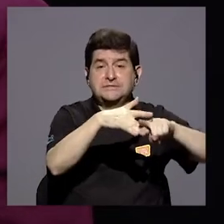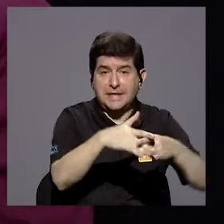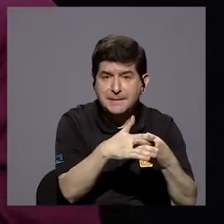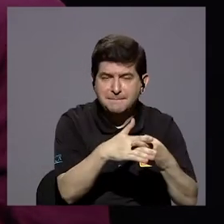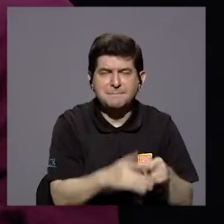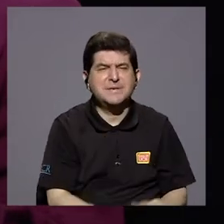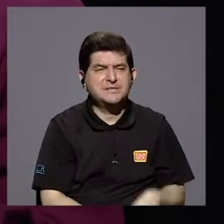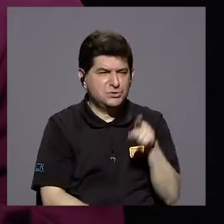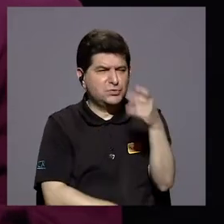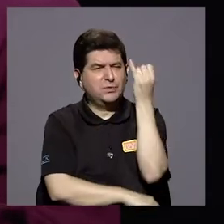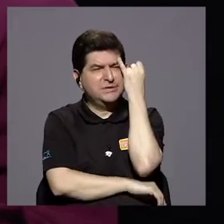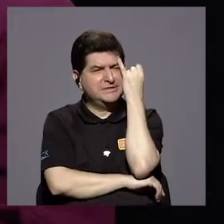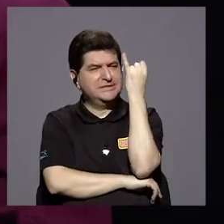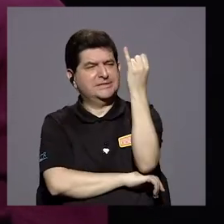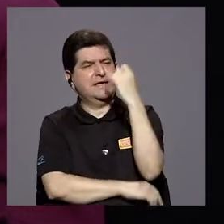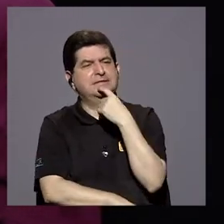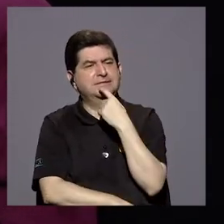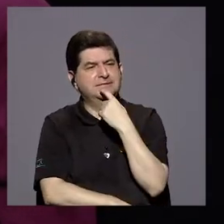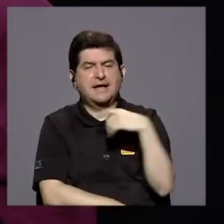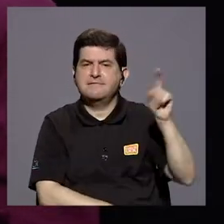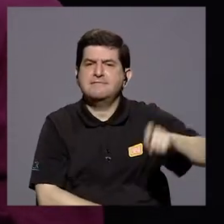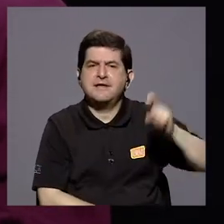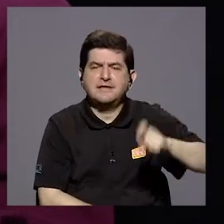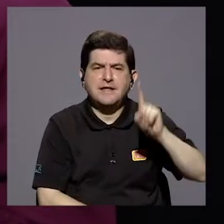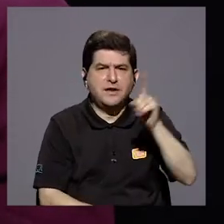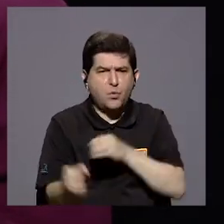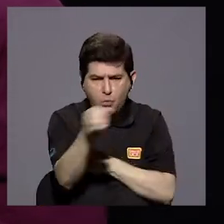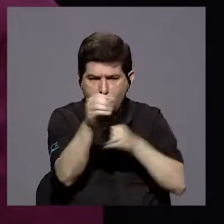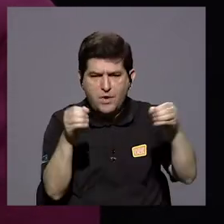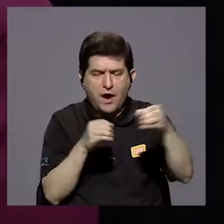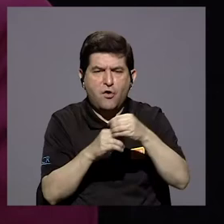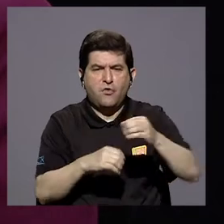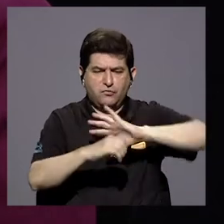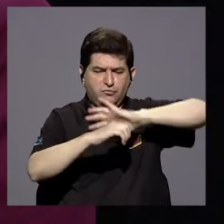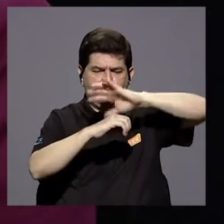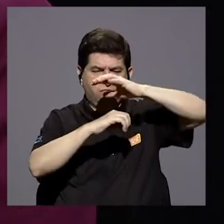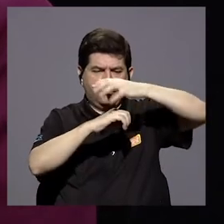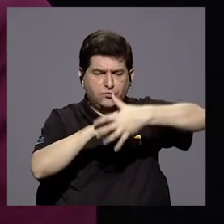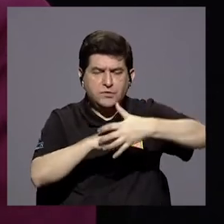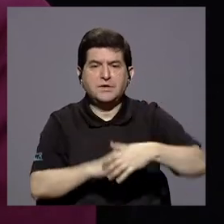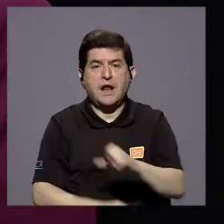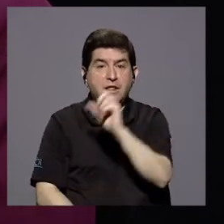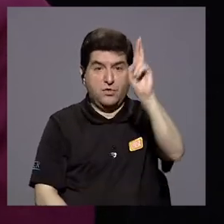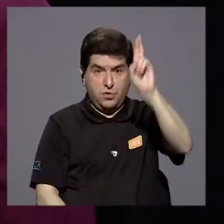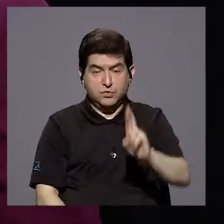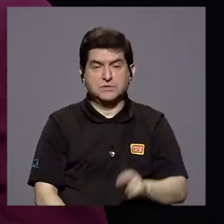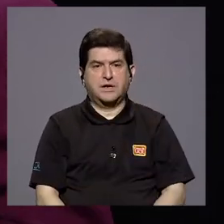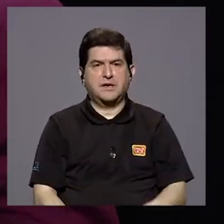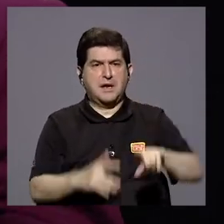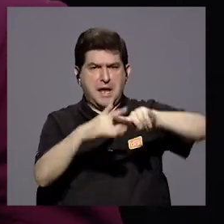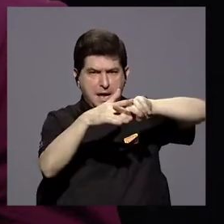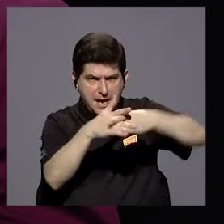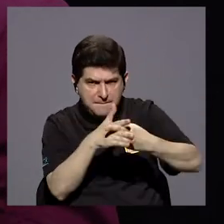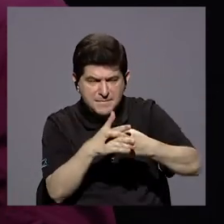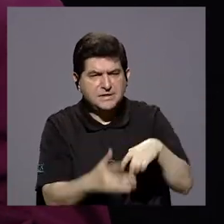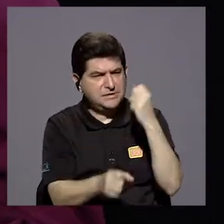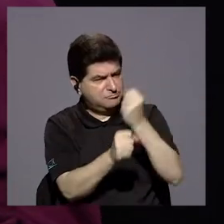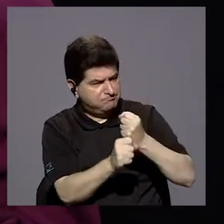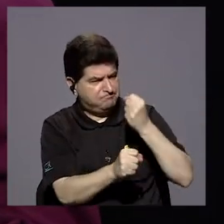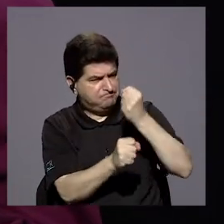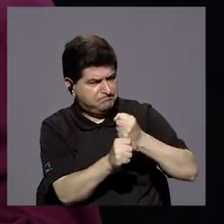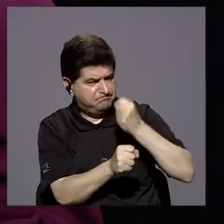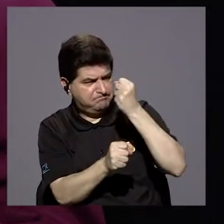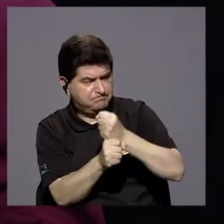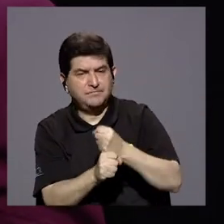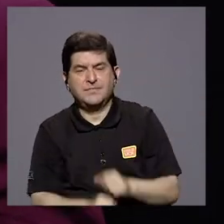inquietud esa y que se necesitaba una agencia espacial costarricense, y empezamos entonces a hacer el trabajo, y